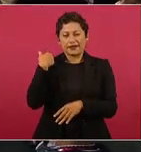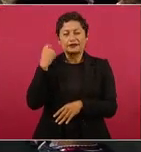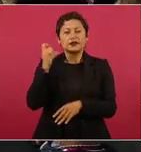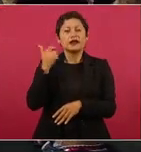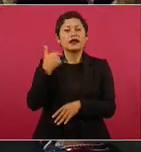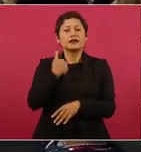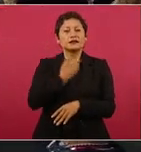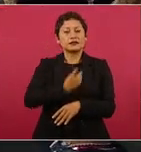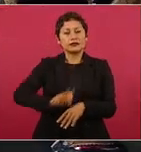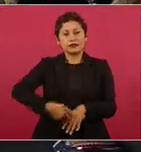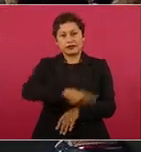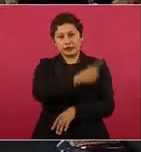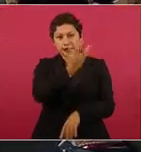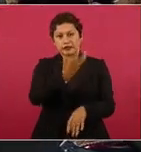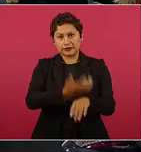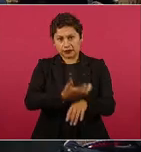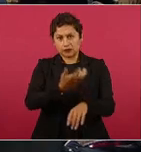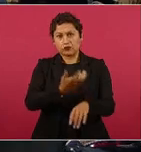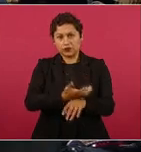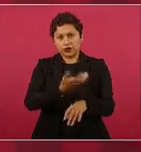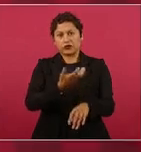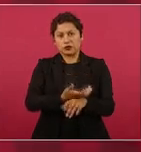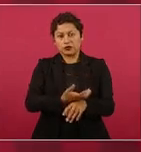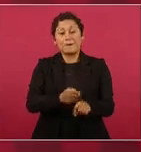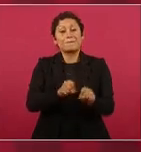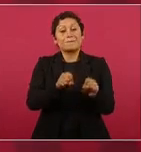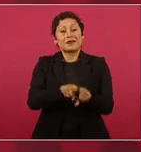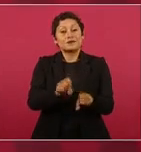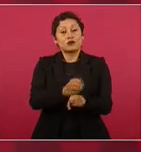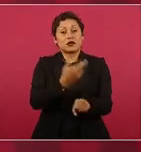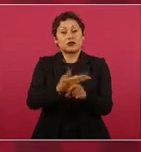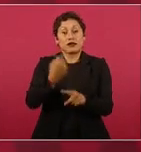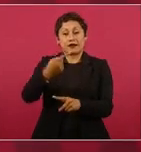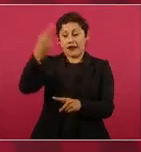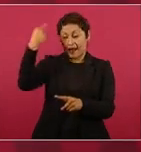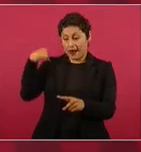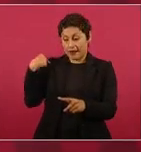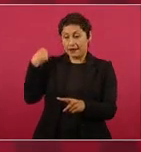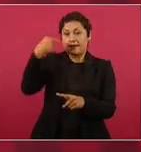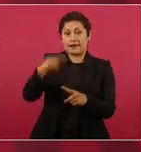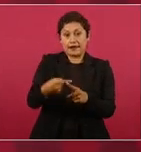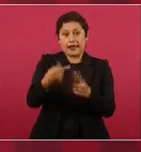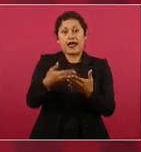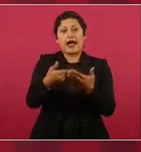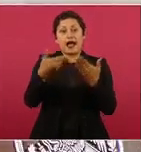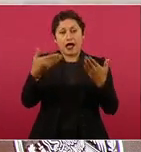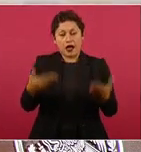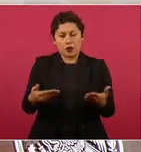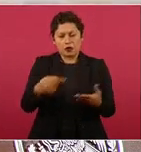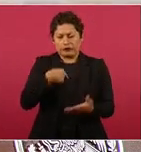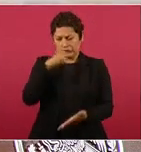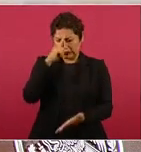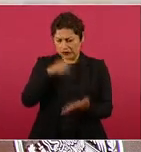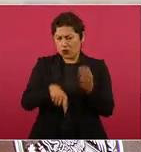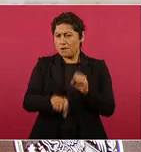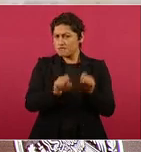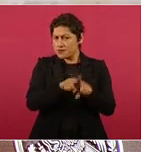secretario de Agricultura del presidente Biden, y gobernador, creo que en dos ocasiones.